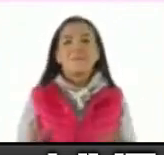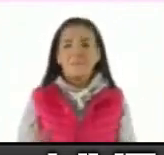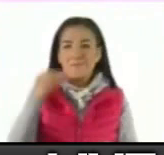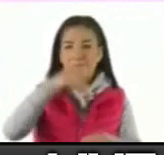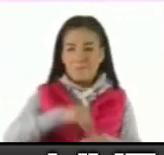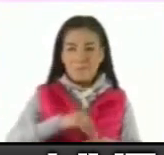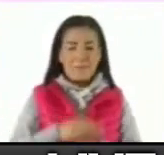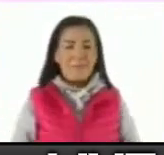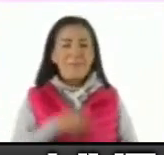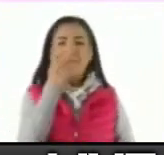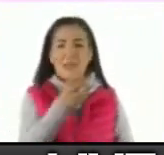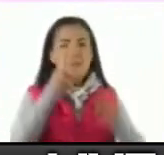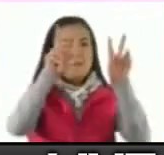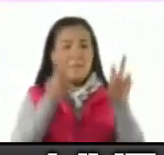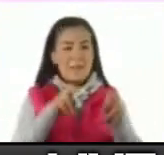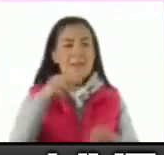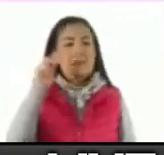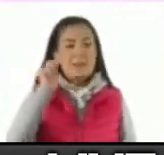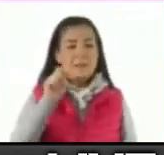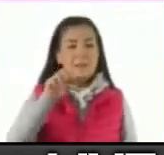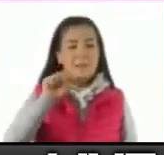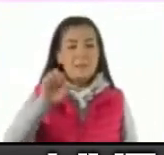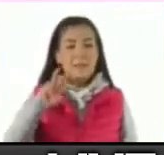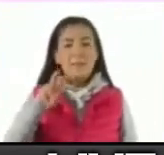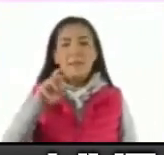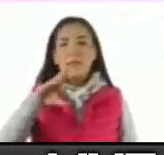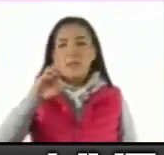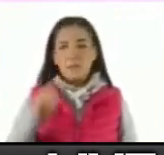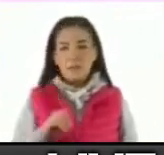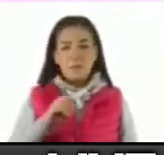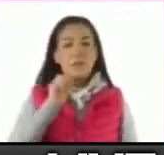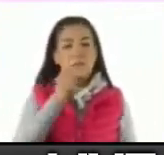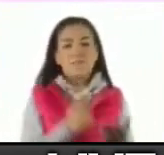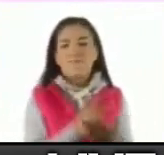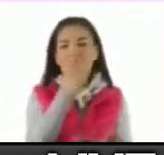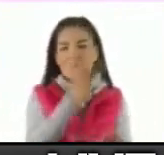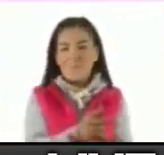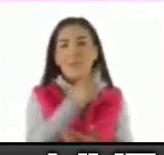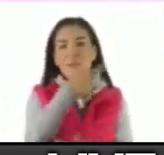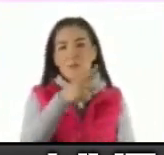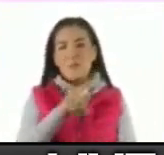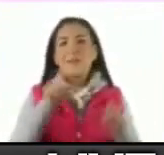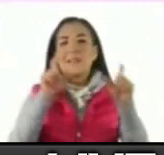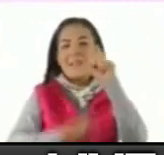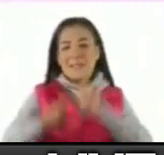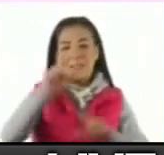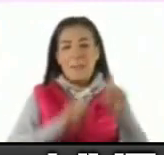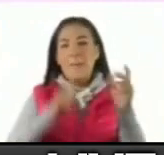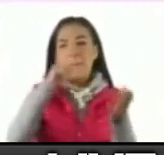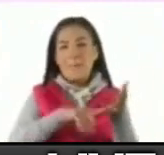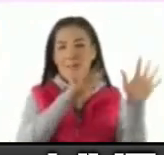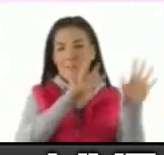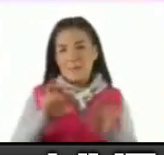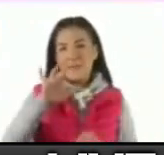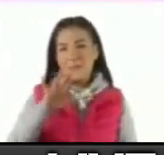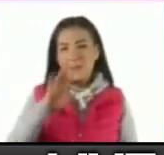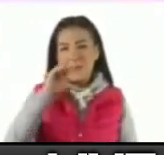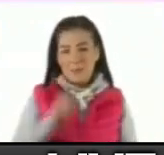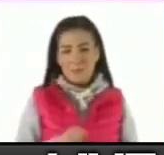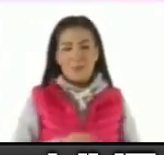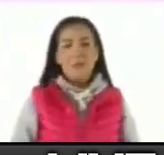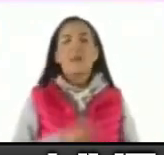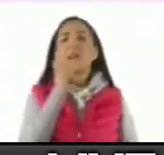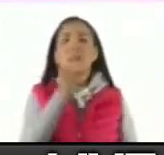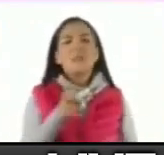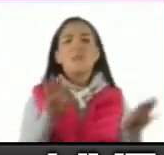es una frase de Severo Ochoa, científico español galardonado con el Premio Nobel de Química en 1959, por